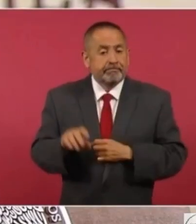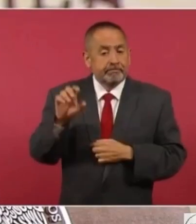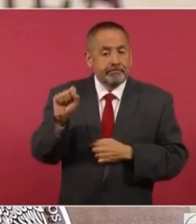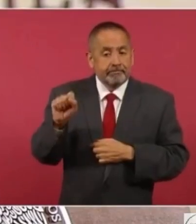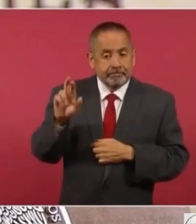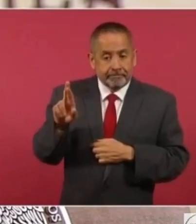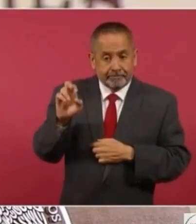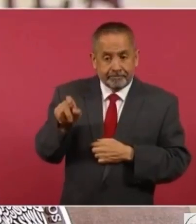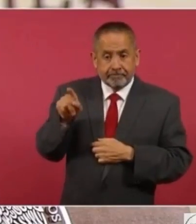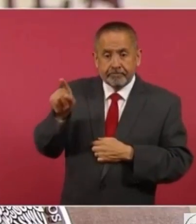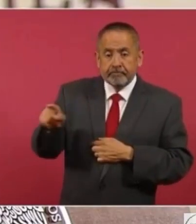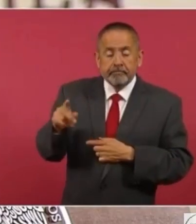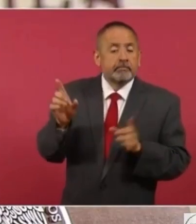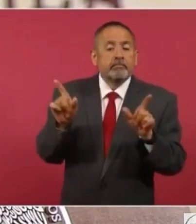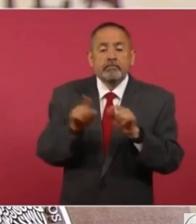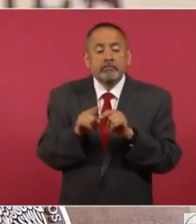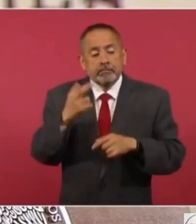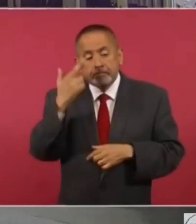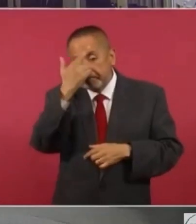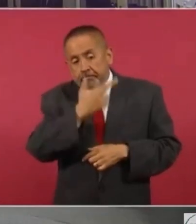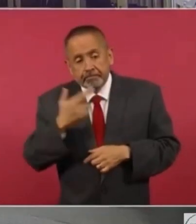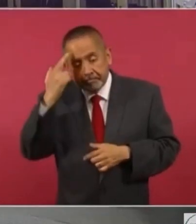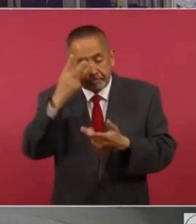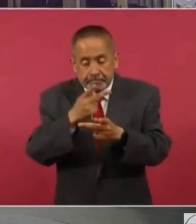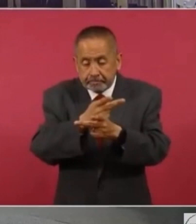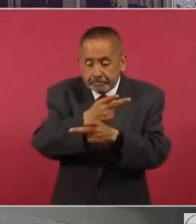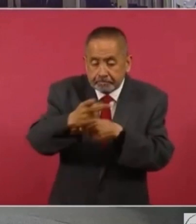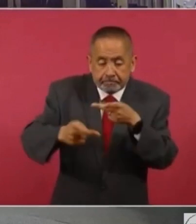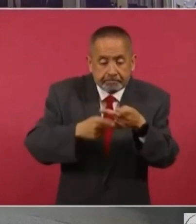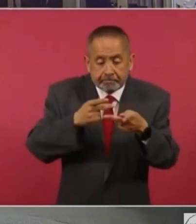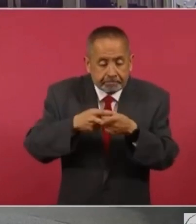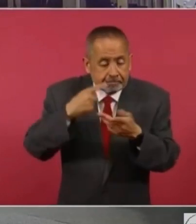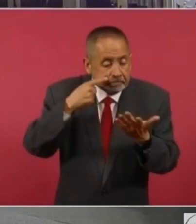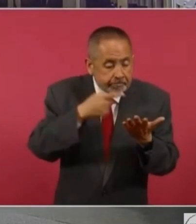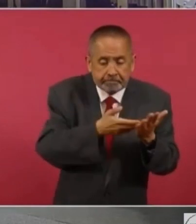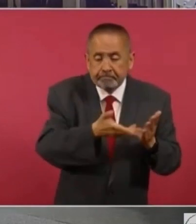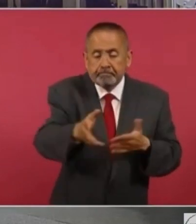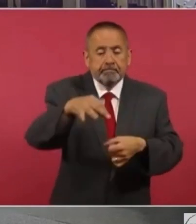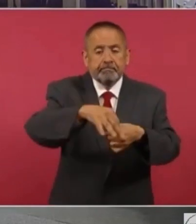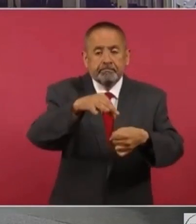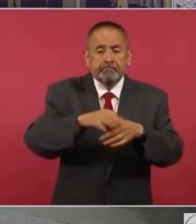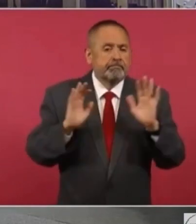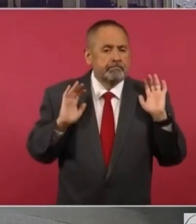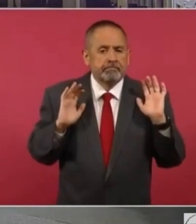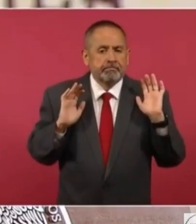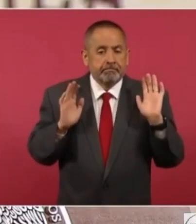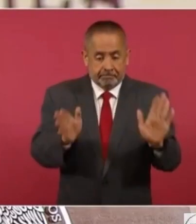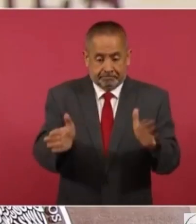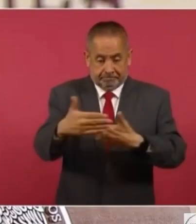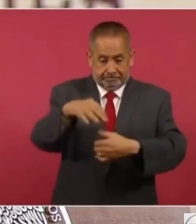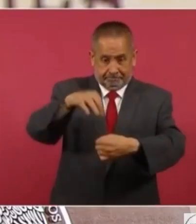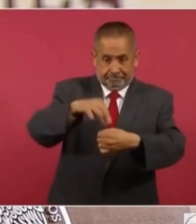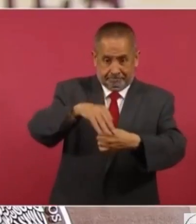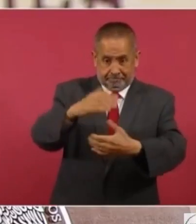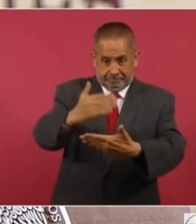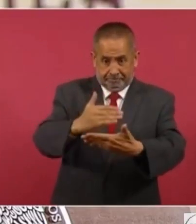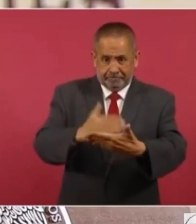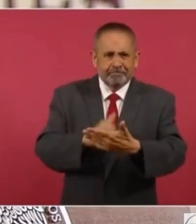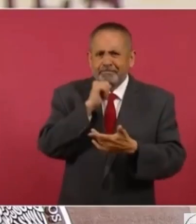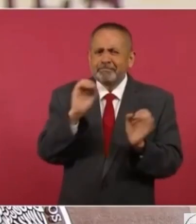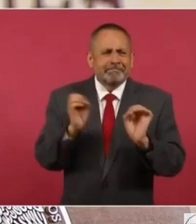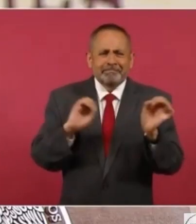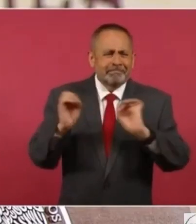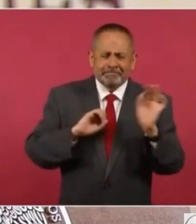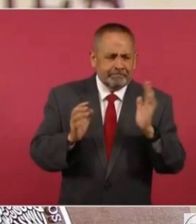facultad de revisar pasaportes y documentos para votar y no controlará la lista